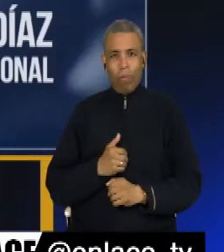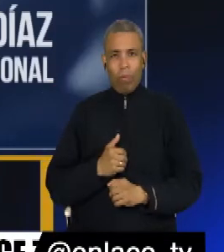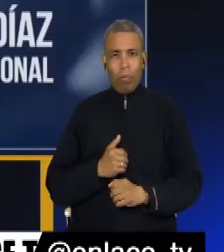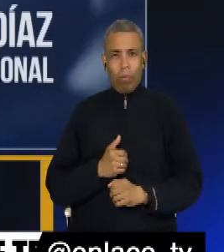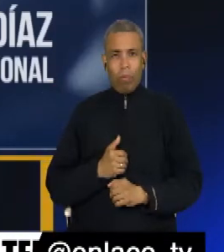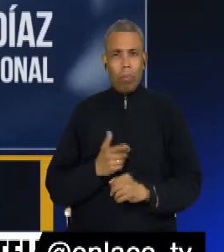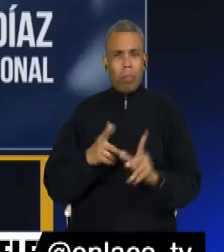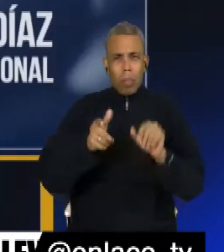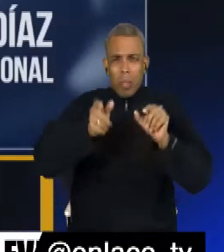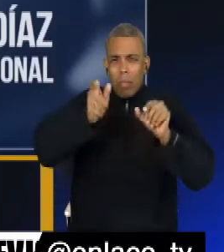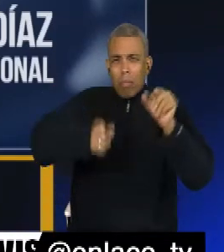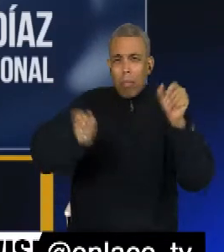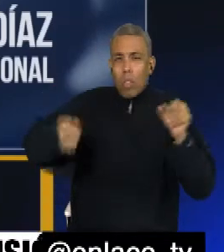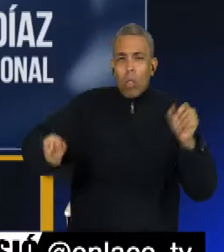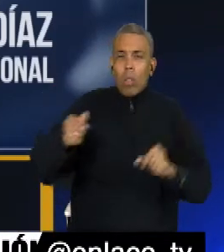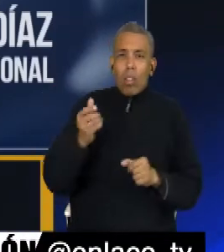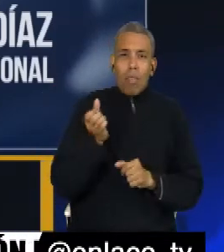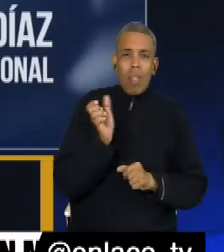centro asistencial